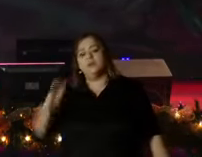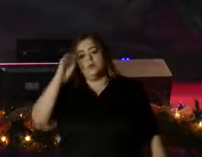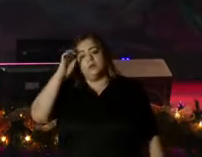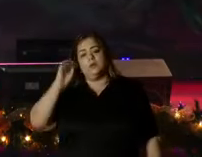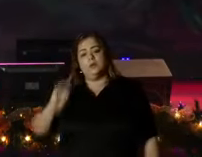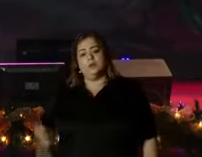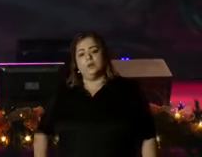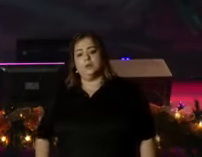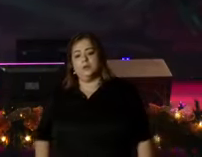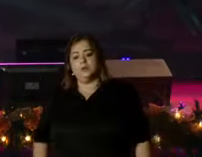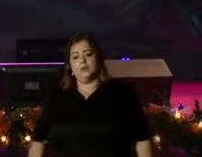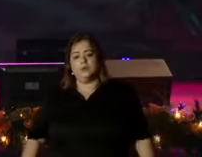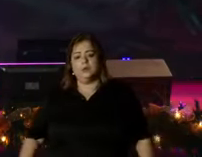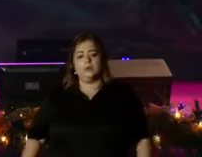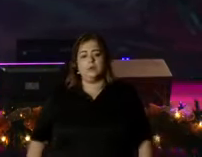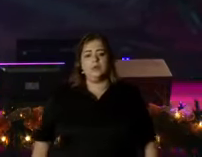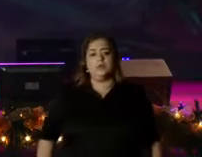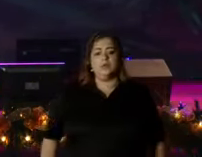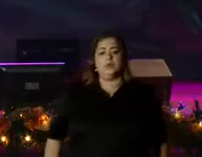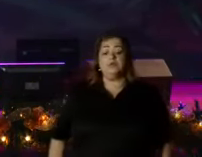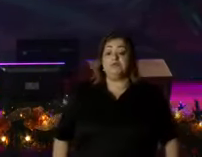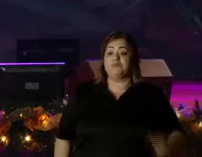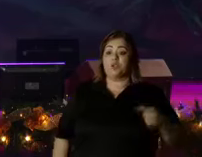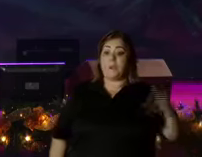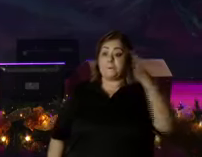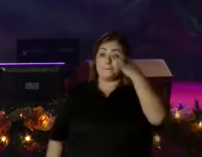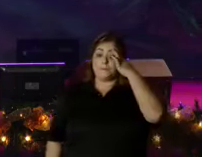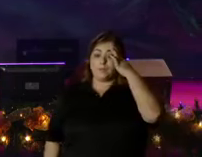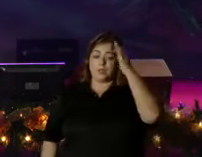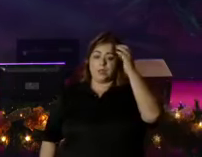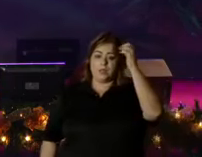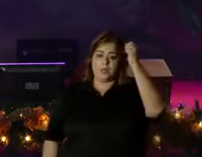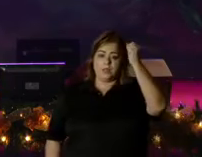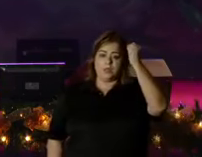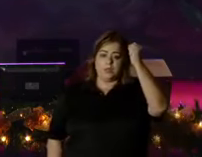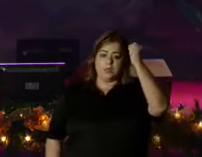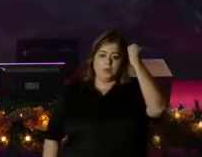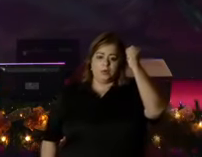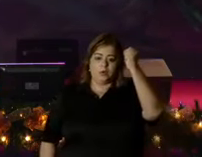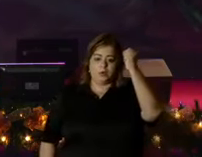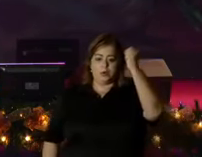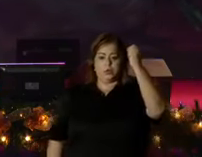que no vengan a memoria. Sí, Señor.